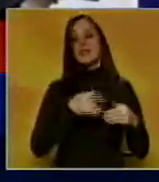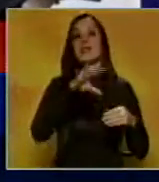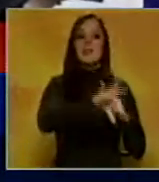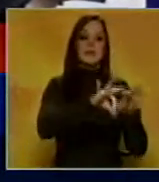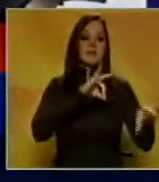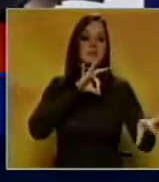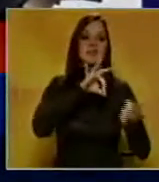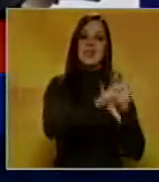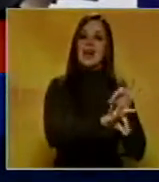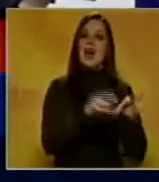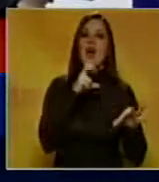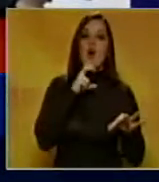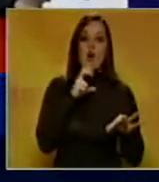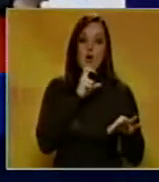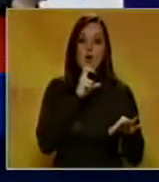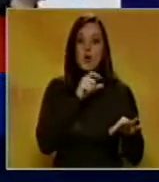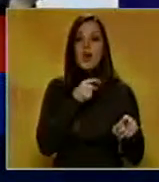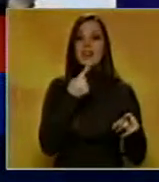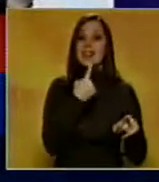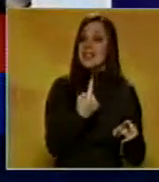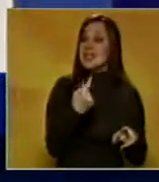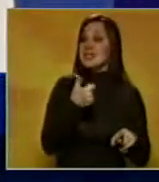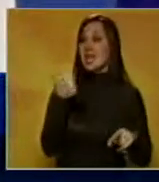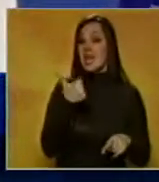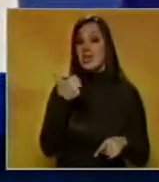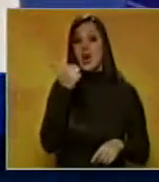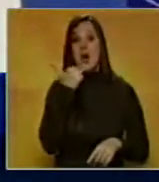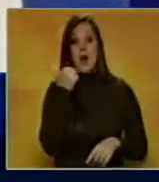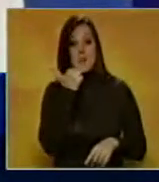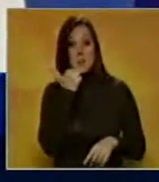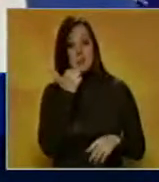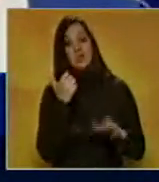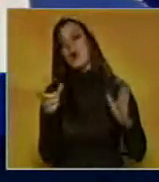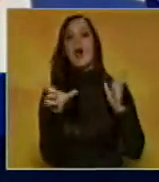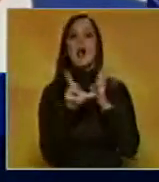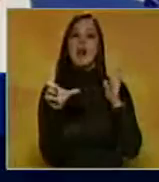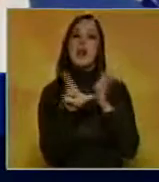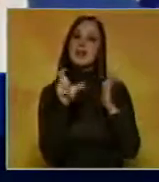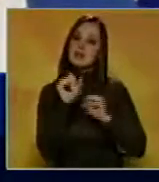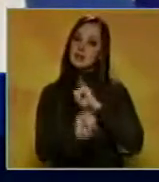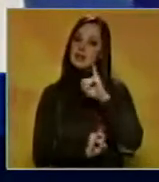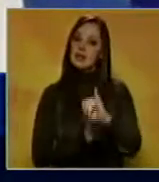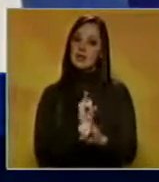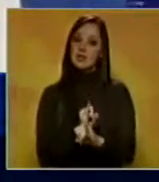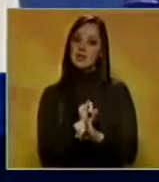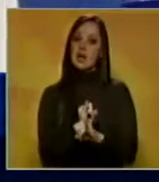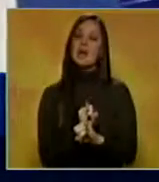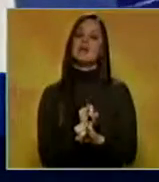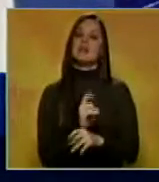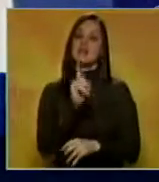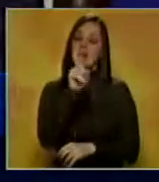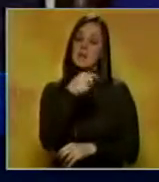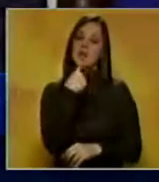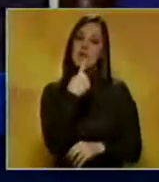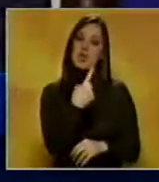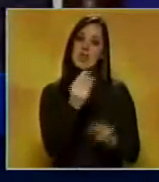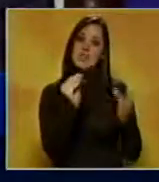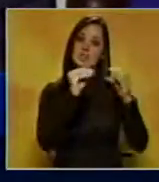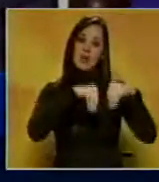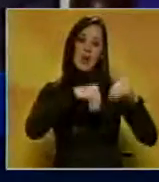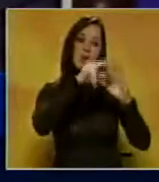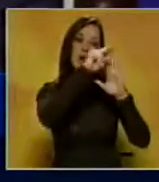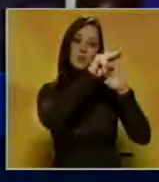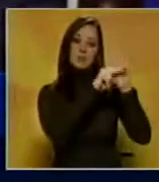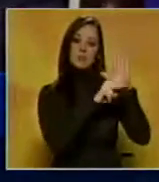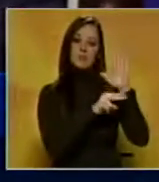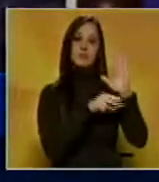territorio, lo que calificó como una violación a la ley internacional y de sus obligaciones en los tratados.